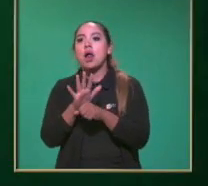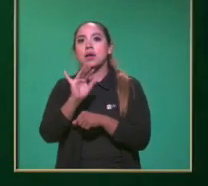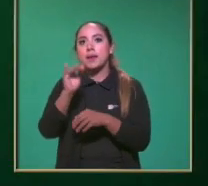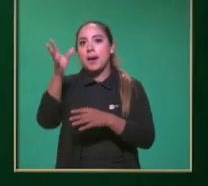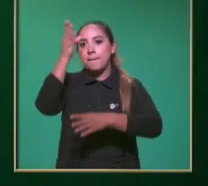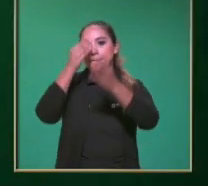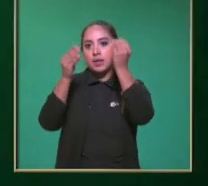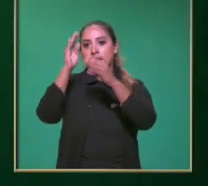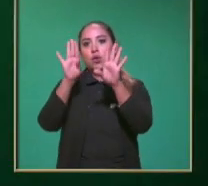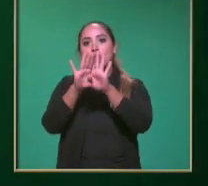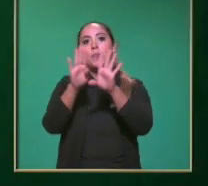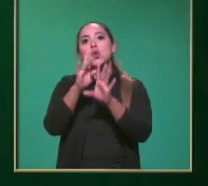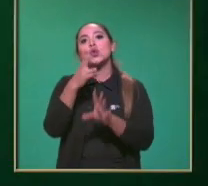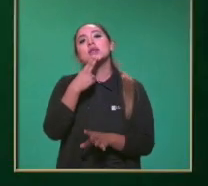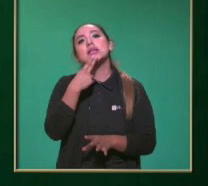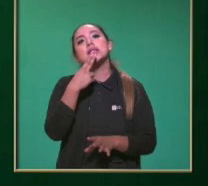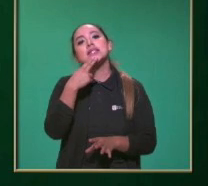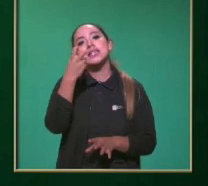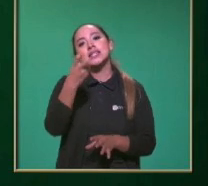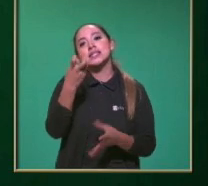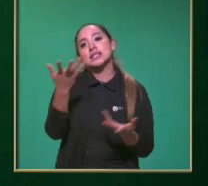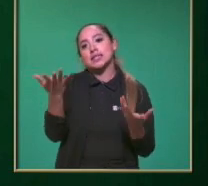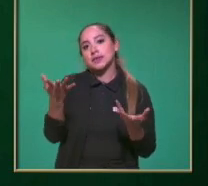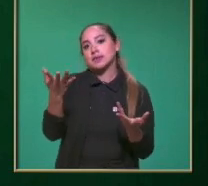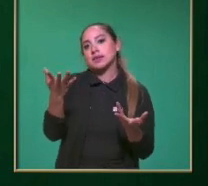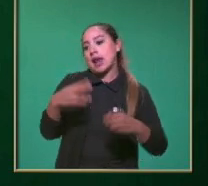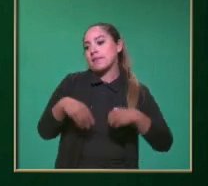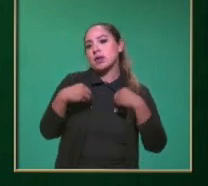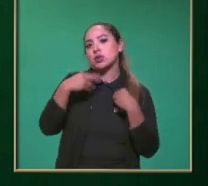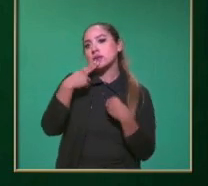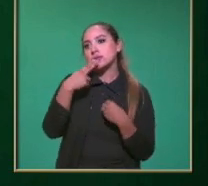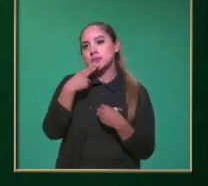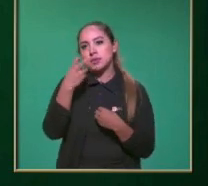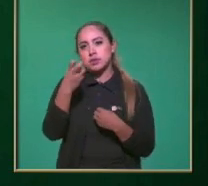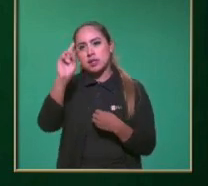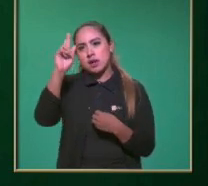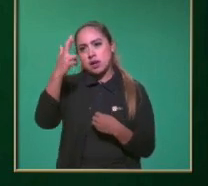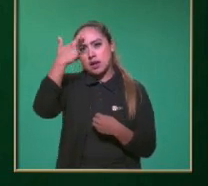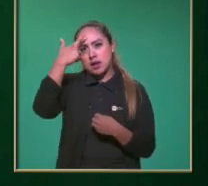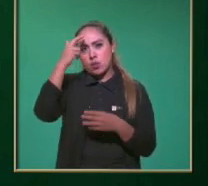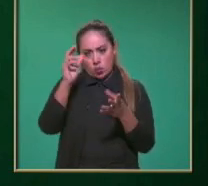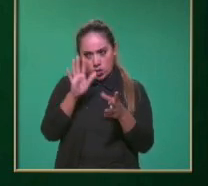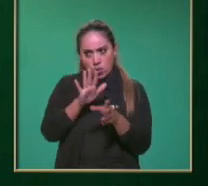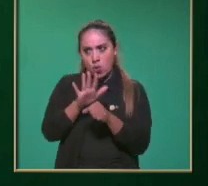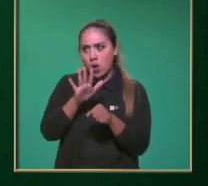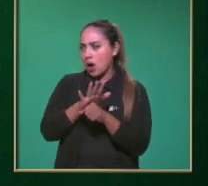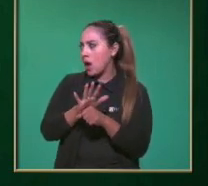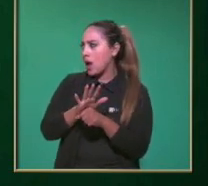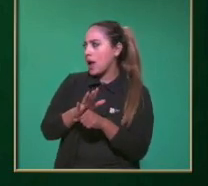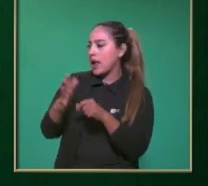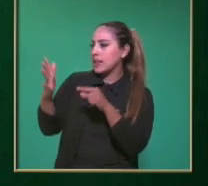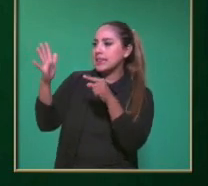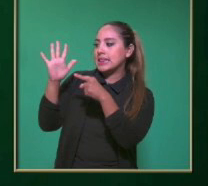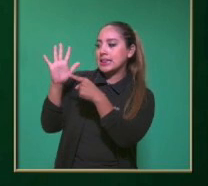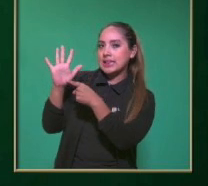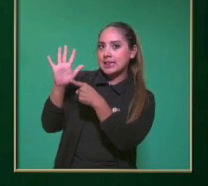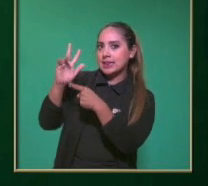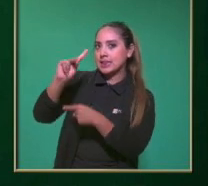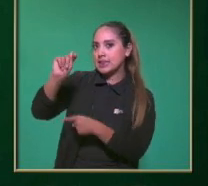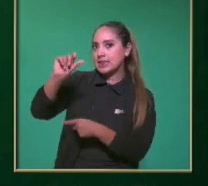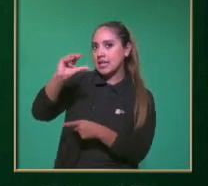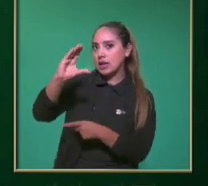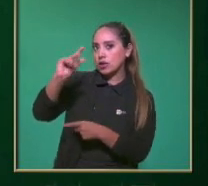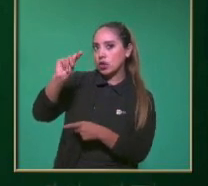aprender cómo los utilizamos en nuestra vida cotidiana. Pero ¿recuerdas cuáles son? El tacto, el